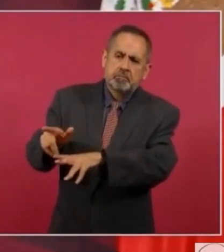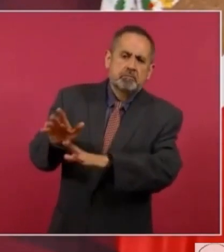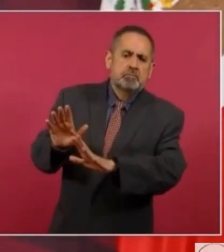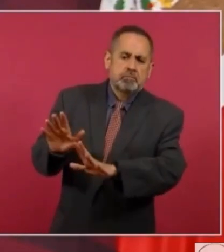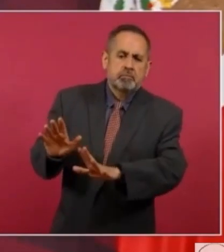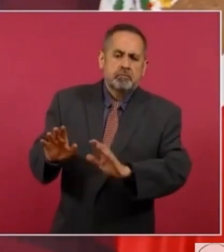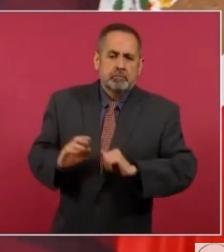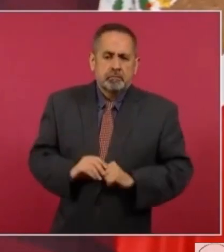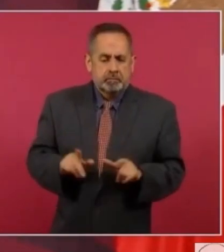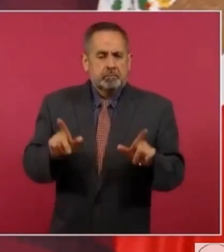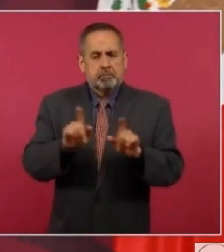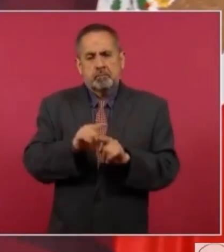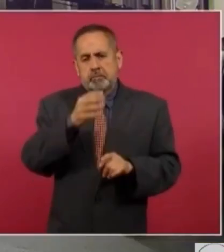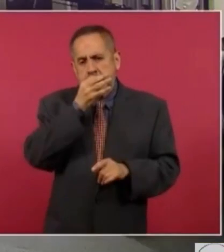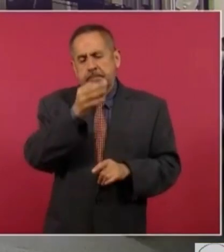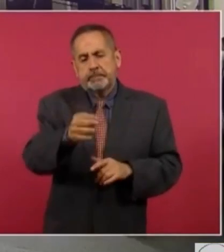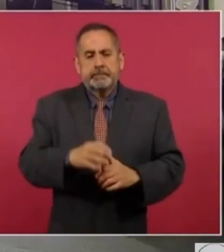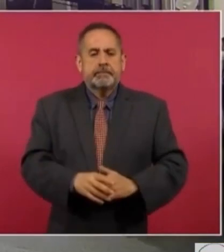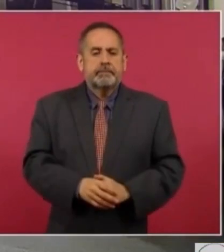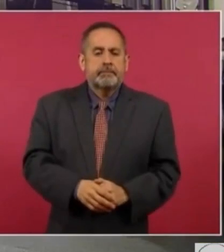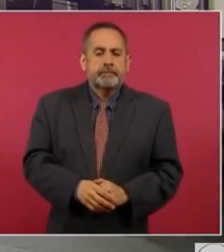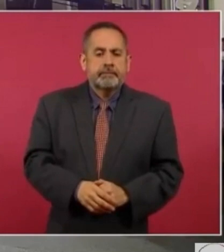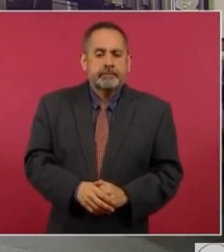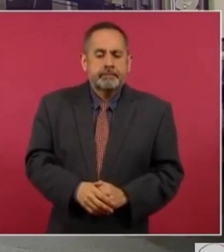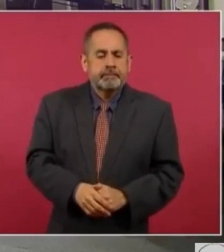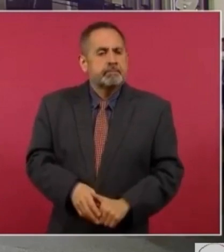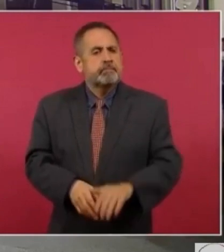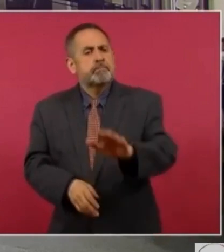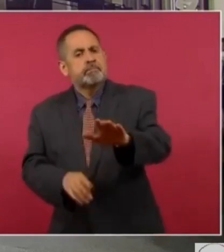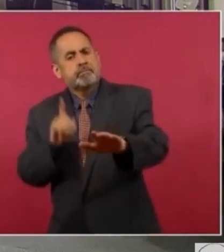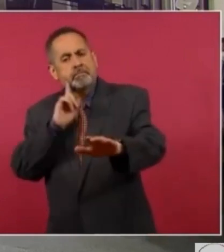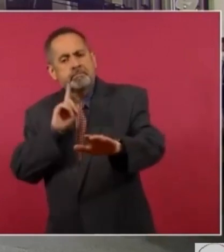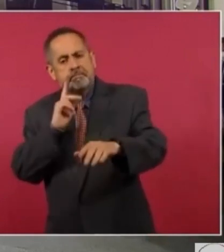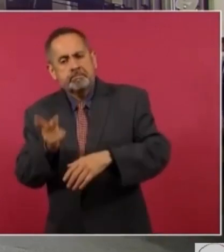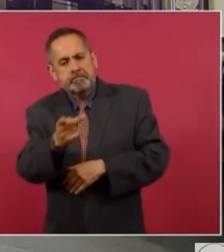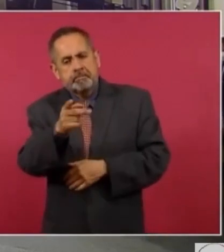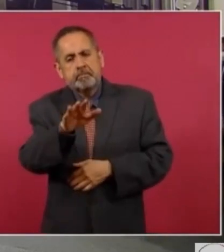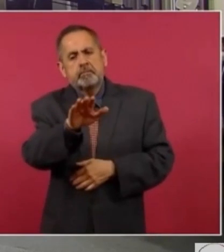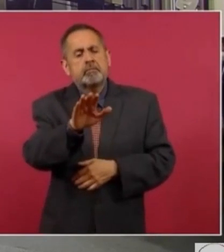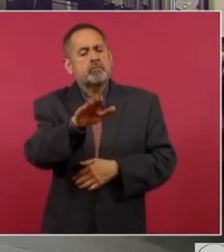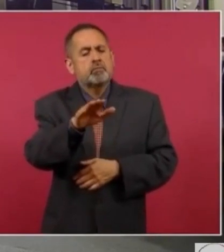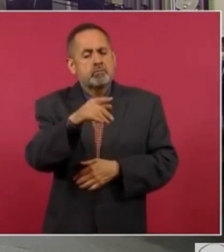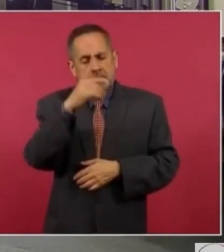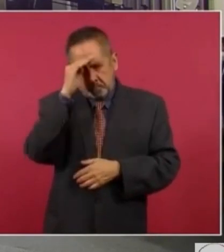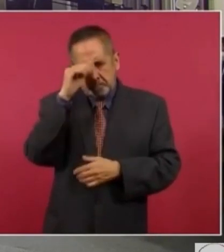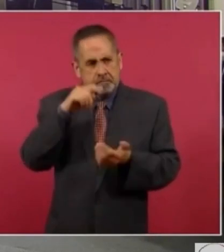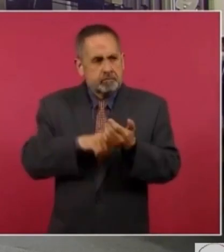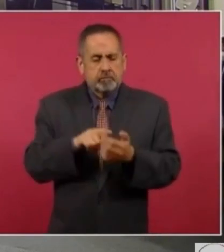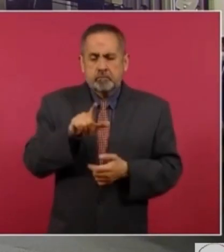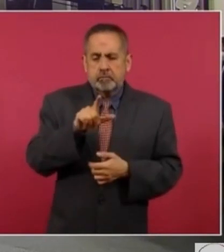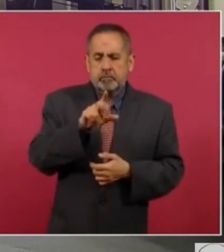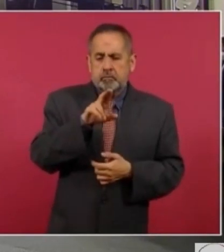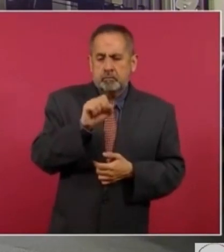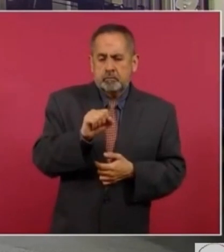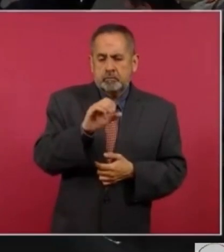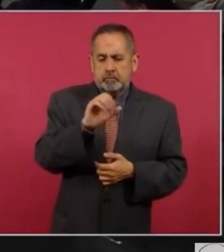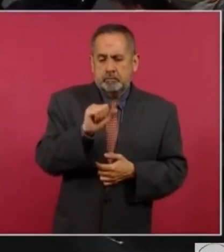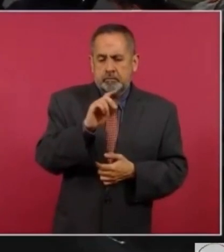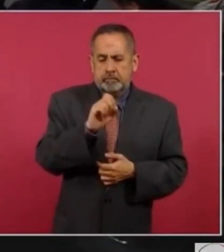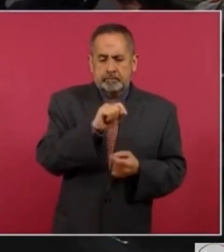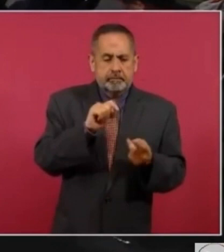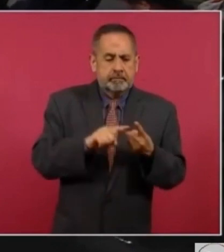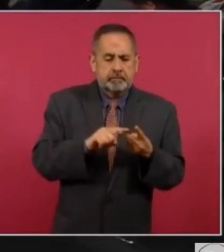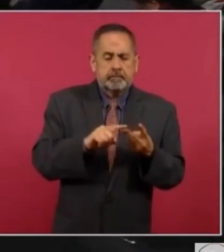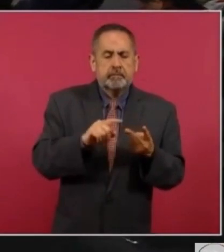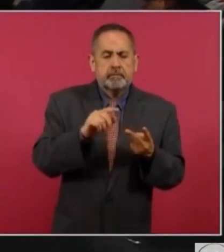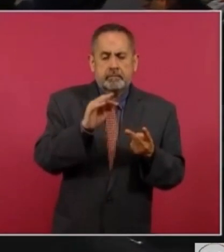Eso es lo que puedo comentar. Presidente, en este caso, ¿no consideraría importante que pues Luis Cárdenas Palomino y también Facundo